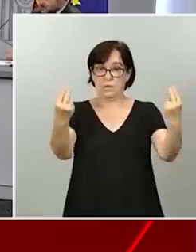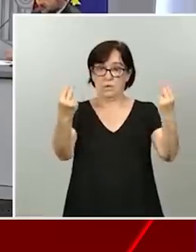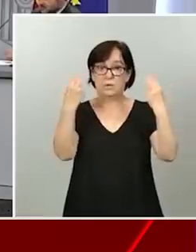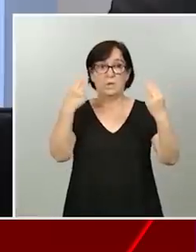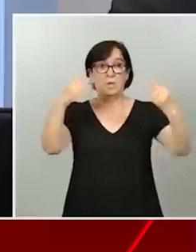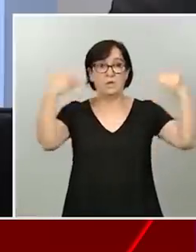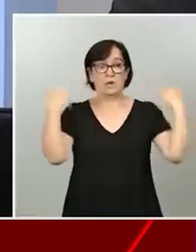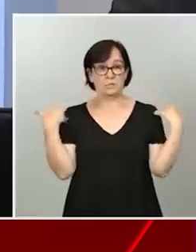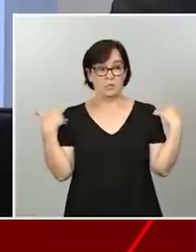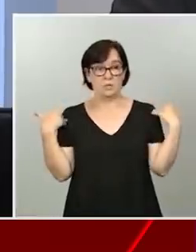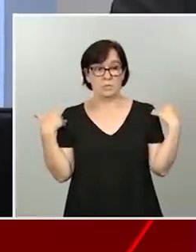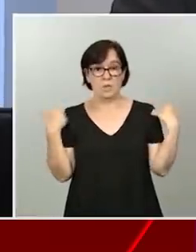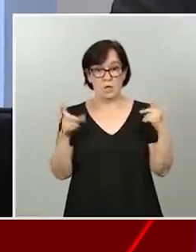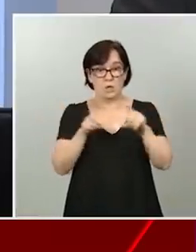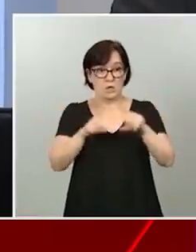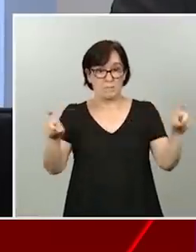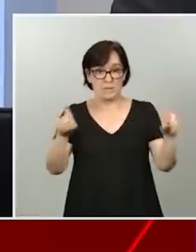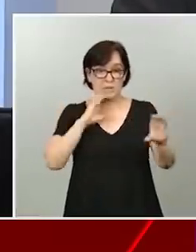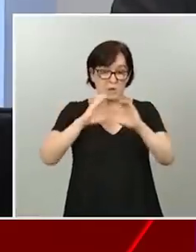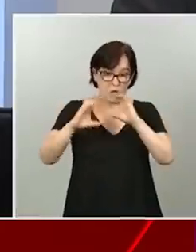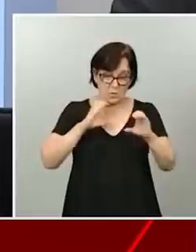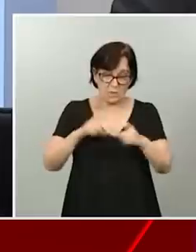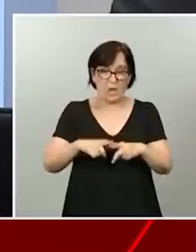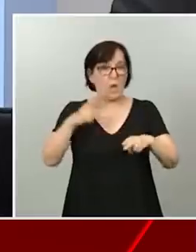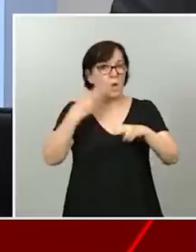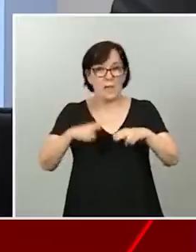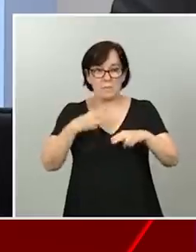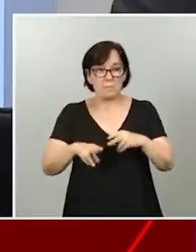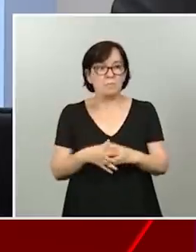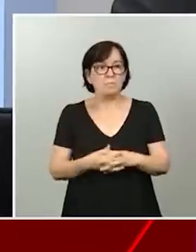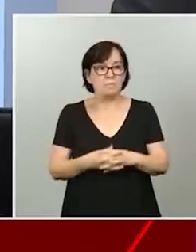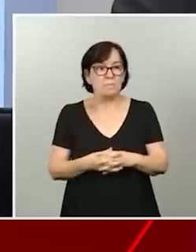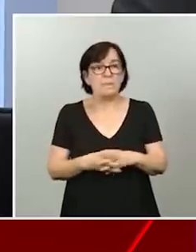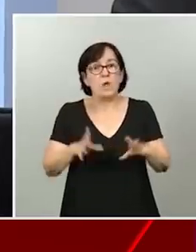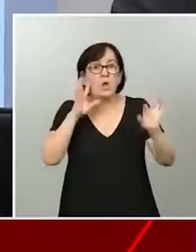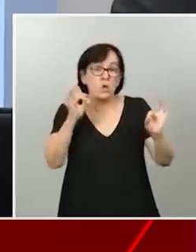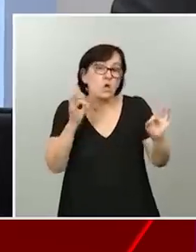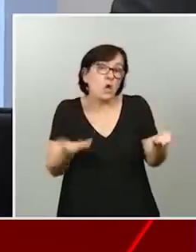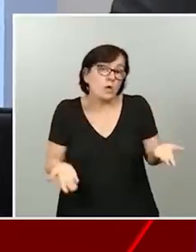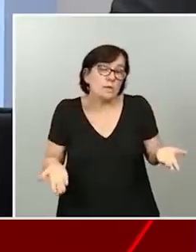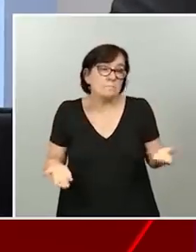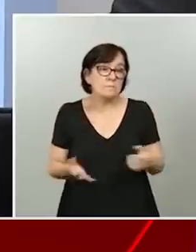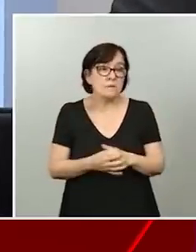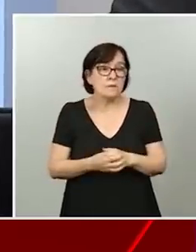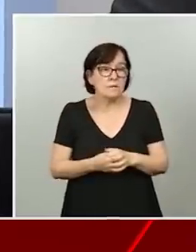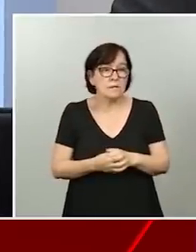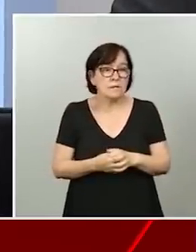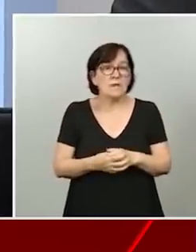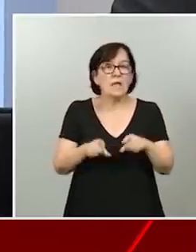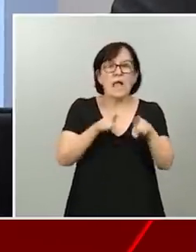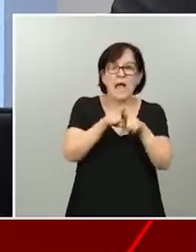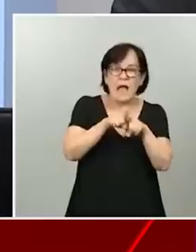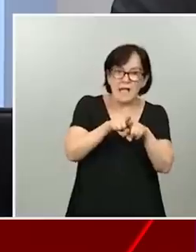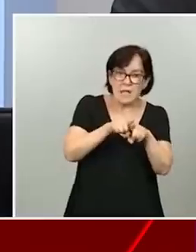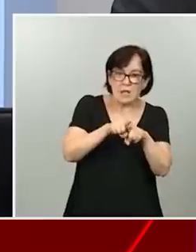que se apellida Pérez Marín Turrión. En los contratos, qué casualidad el apellido Turrión, que es el que le liga familiarmente desde un punto de vista visual